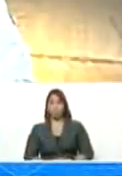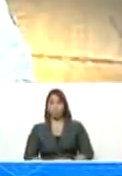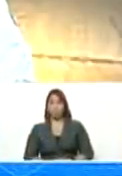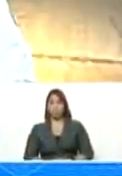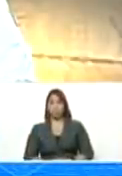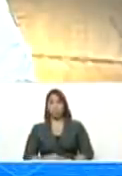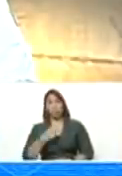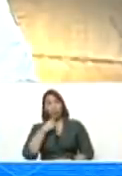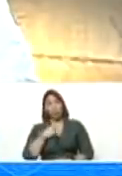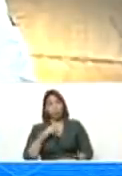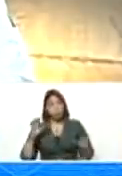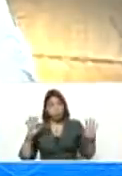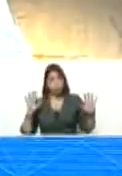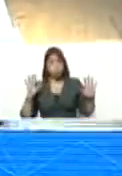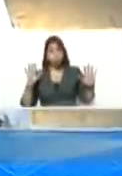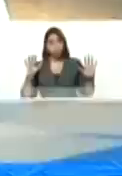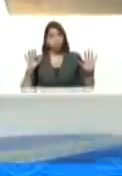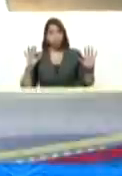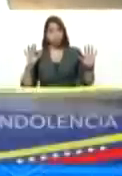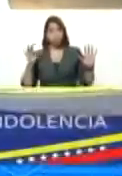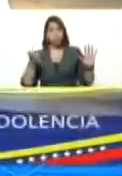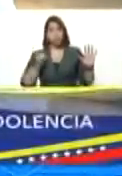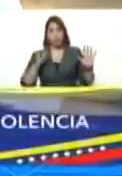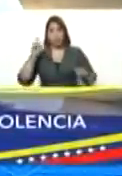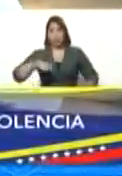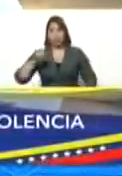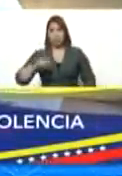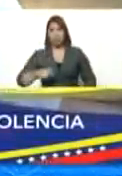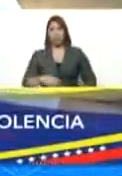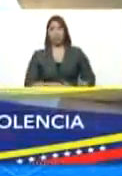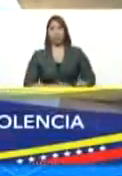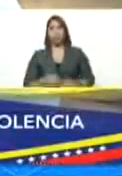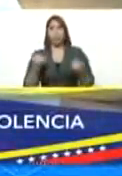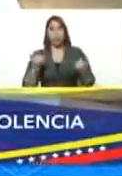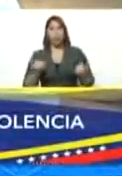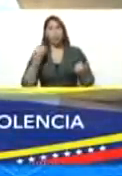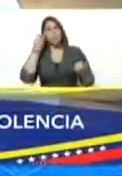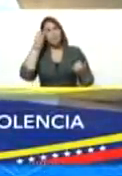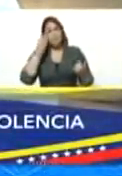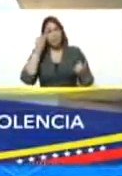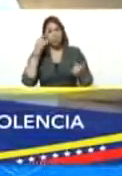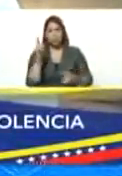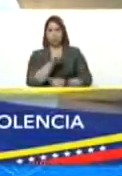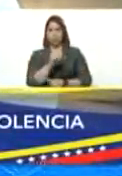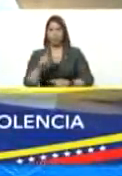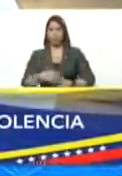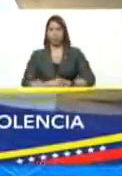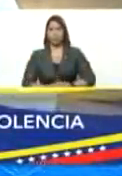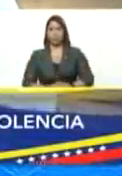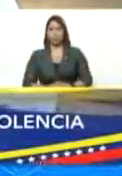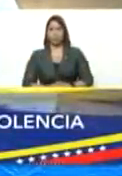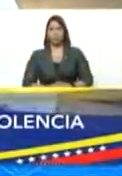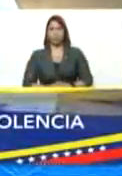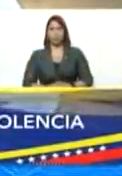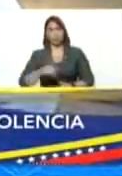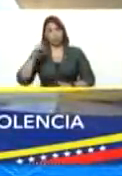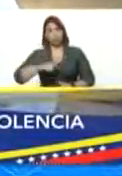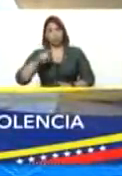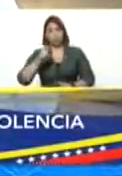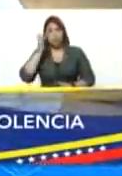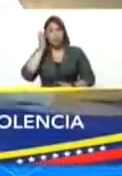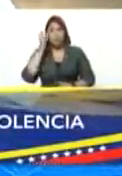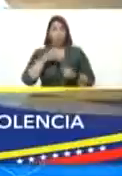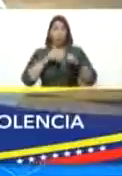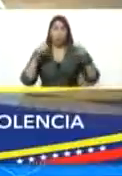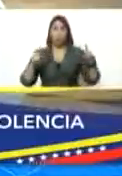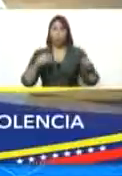me dicen si es necesario. Yo en este momento creo que no. Si es necesario crear otro